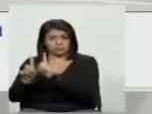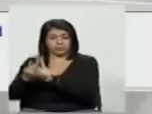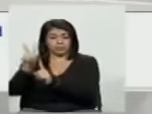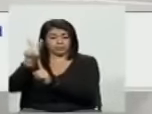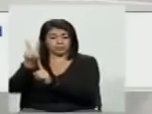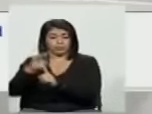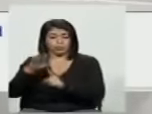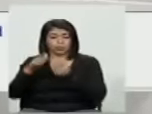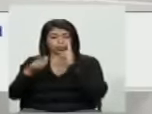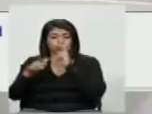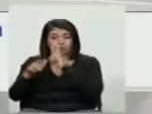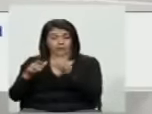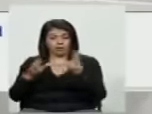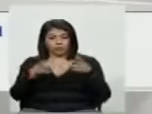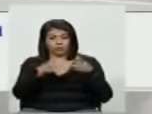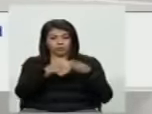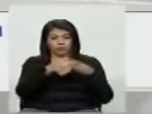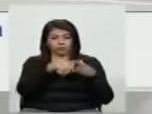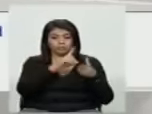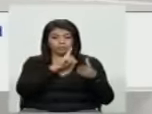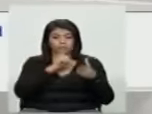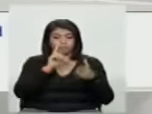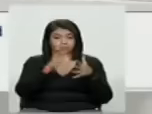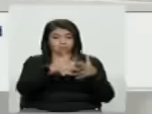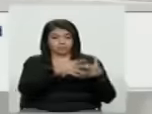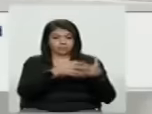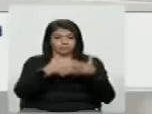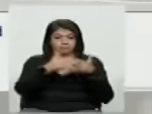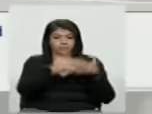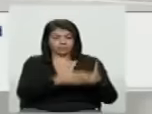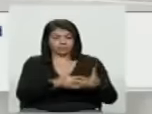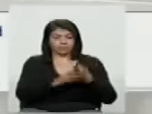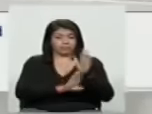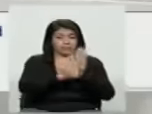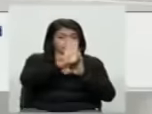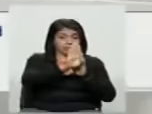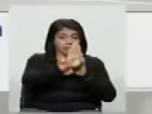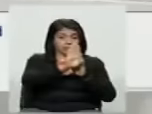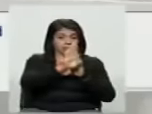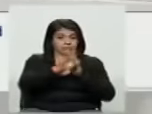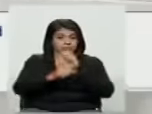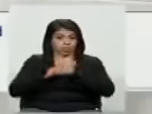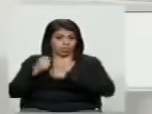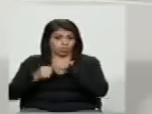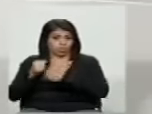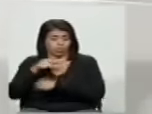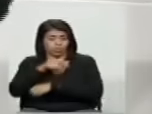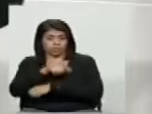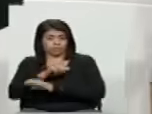Cada vez que usted vea una agencia que sea estadounidense y diga para el desarrollo, corra.